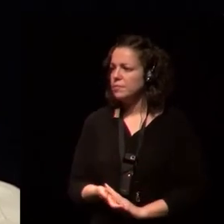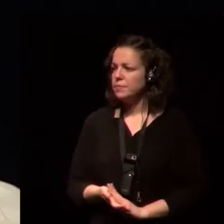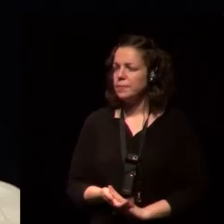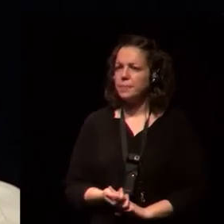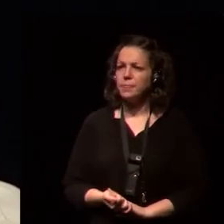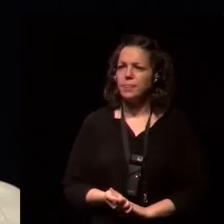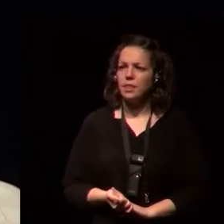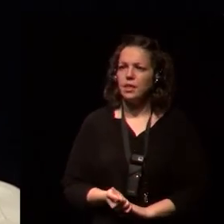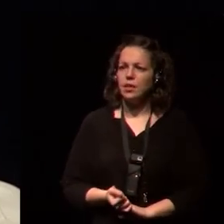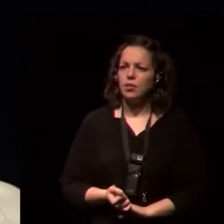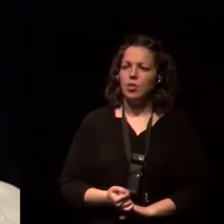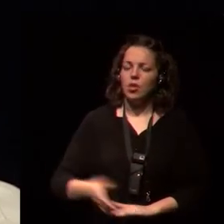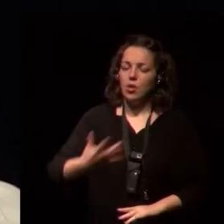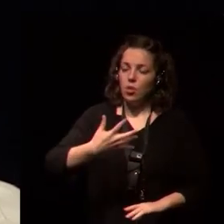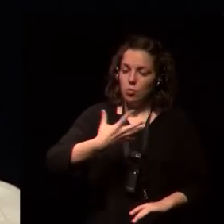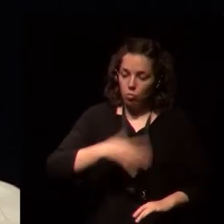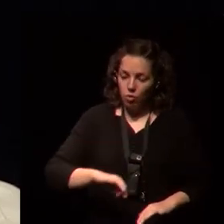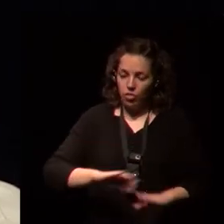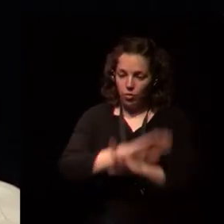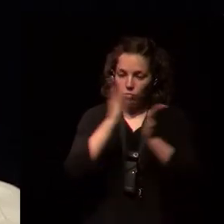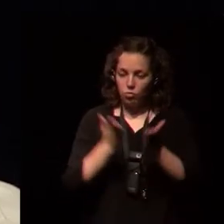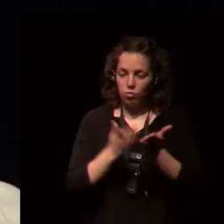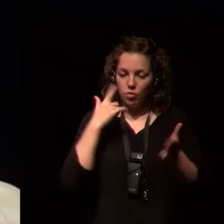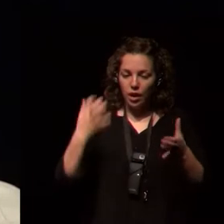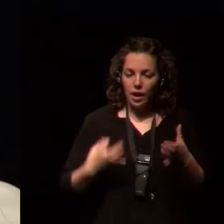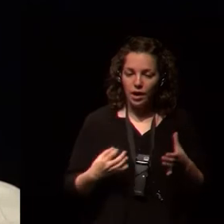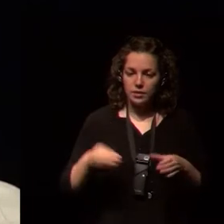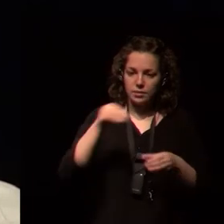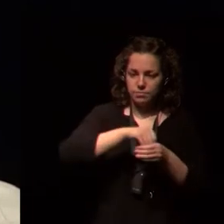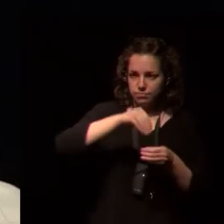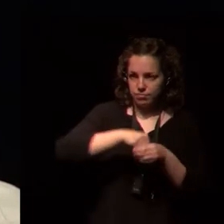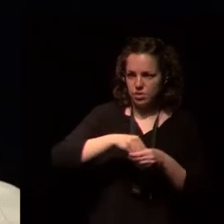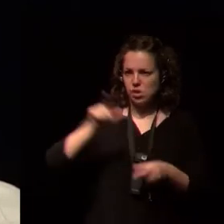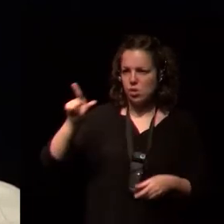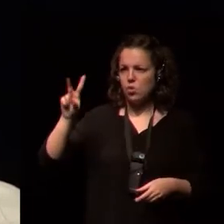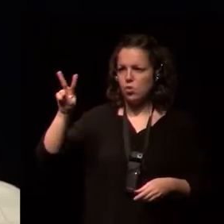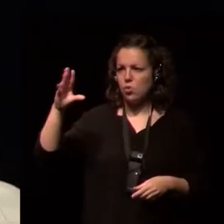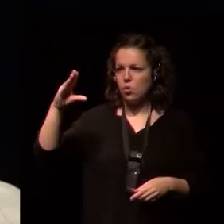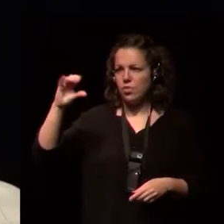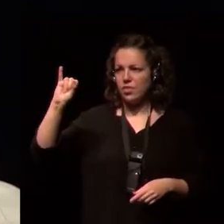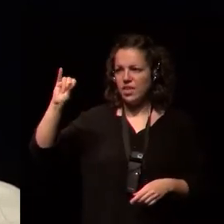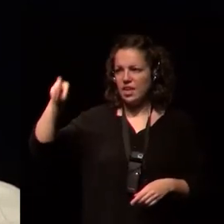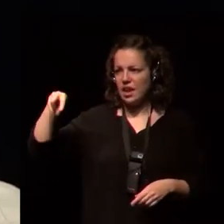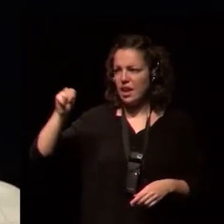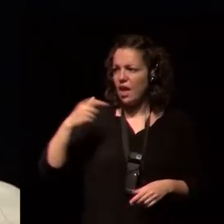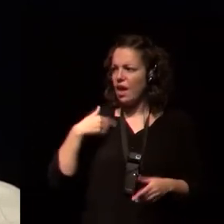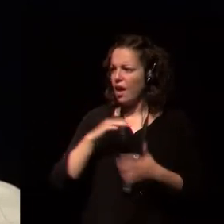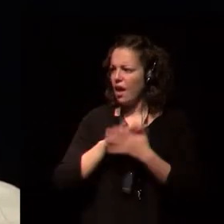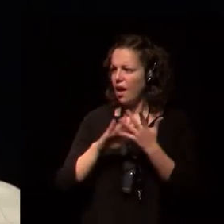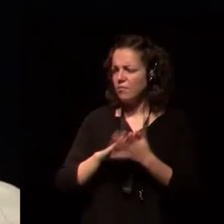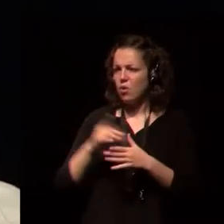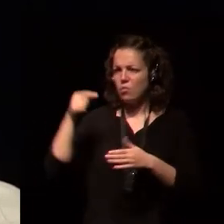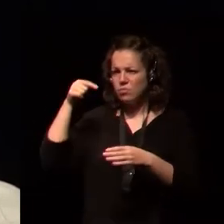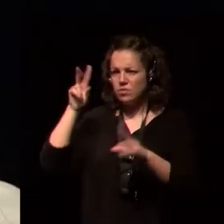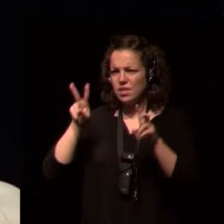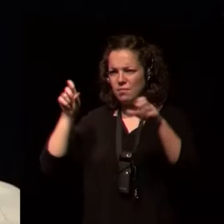puede empezar a formar parte del mundo del arte. Lucina habló con mucha